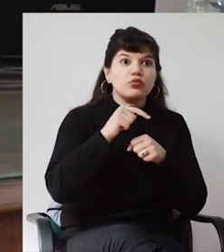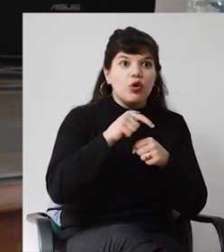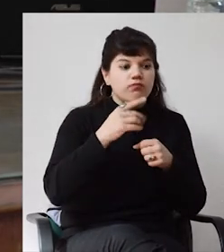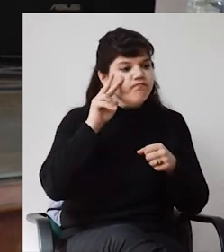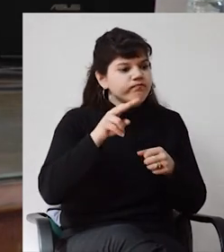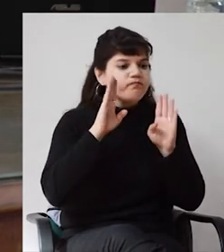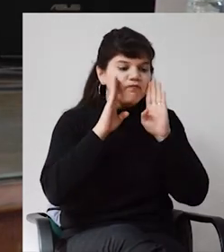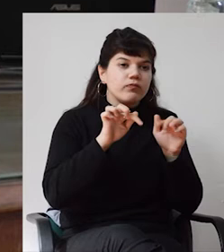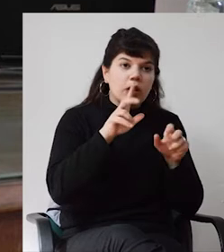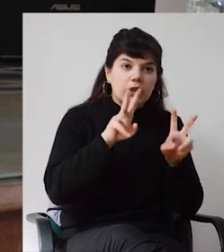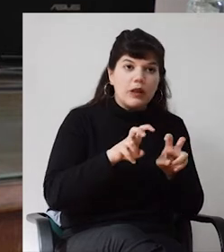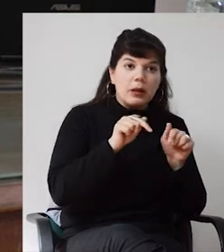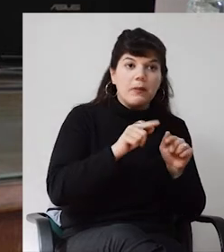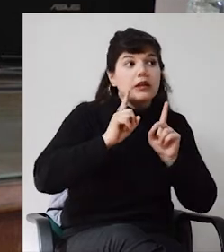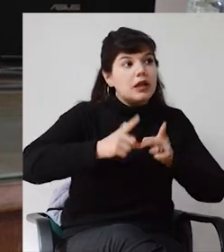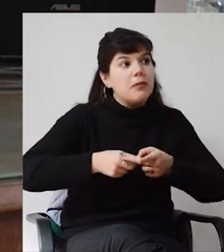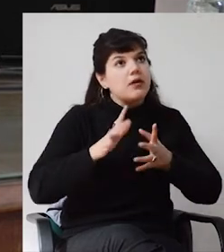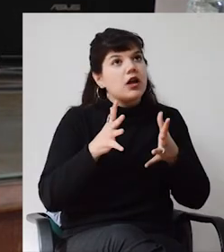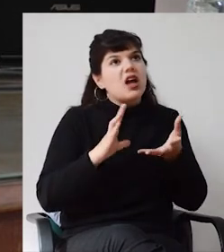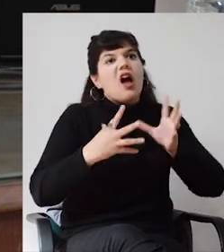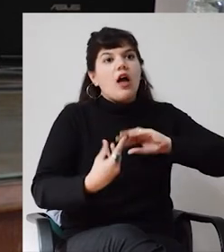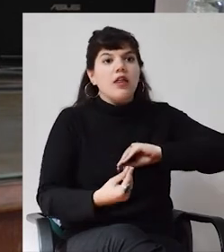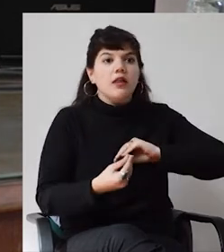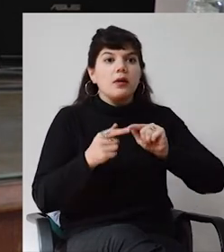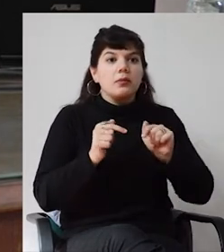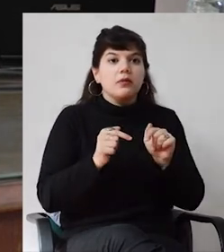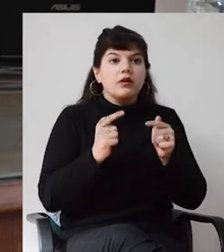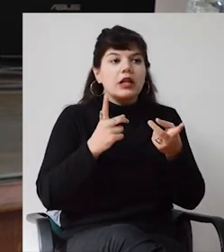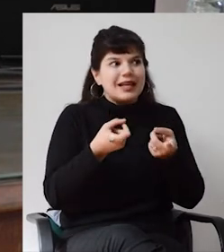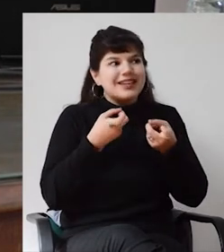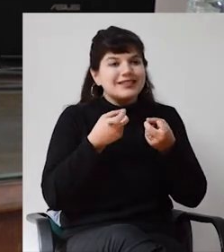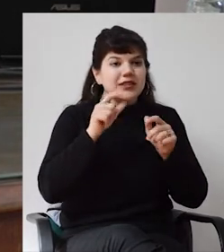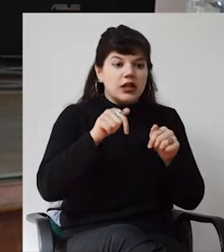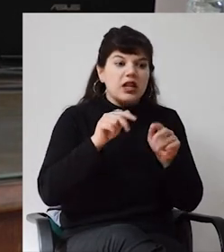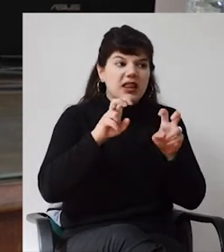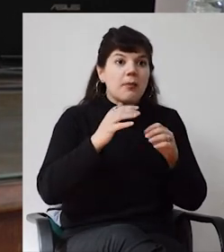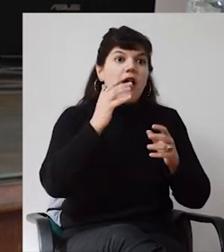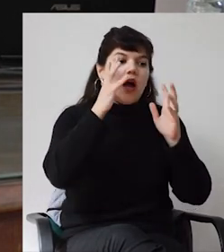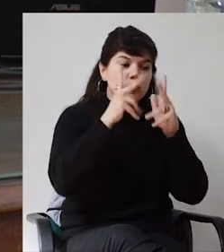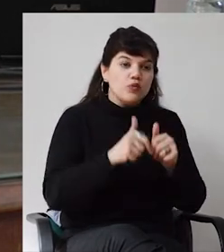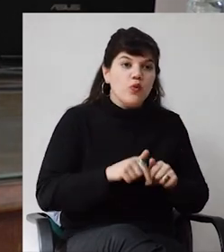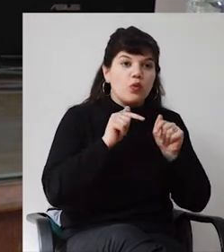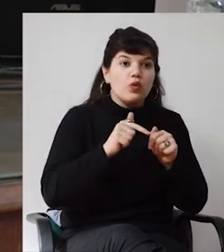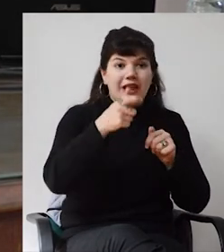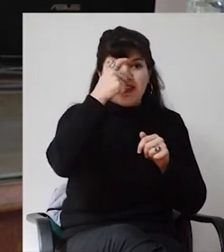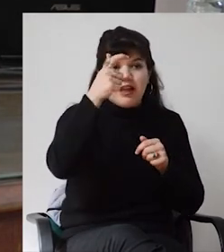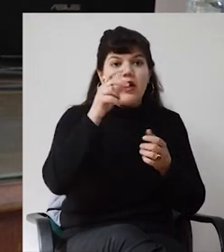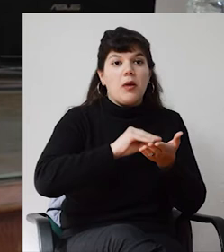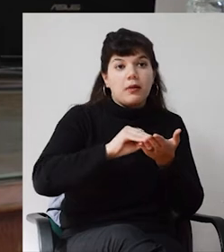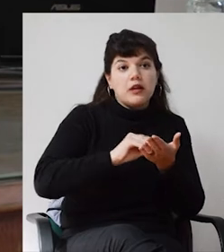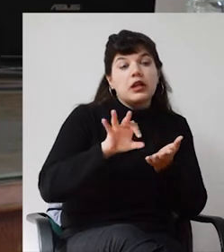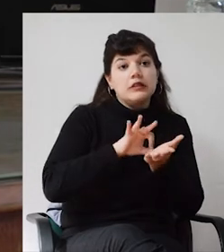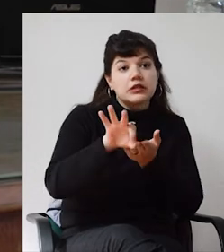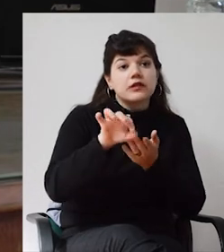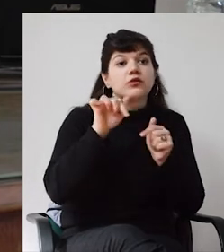está planteando. ¿Y qué tipo de readecuaciones también son necesarias a nivel de la estructura